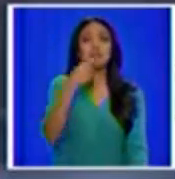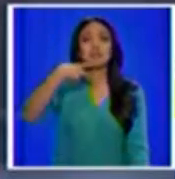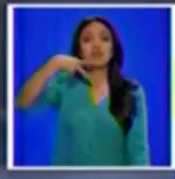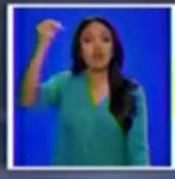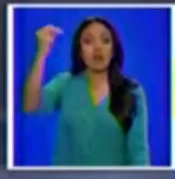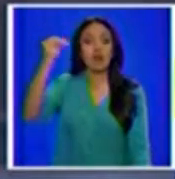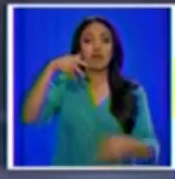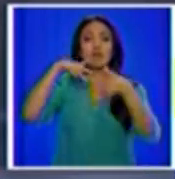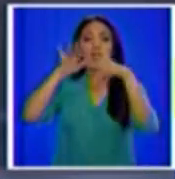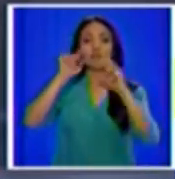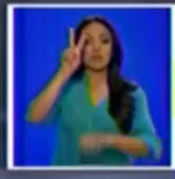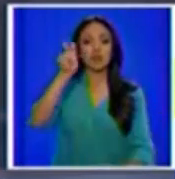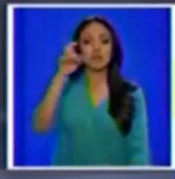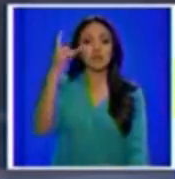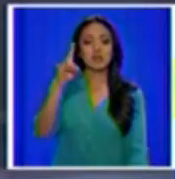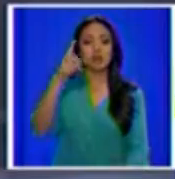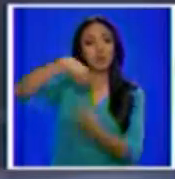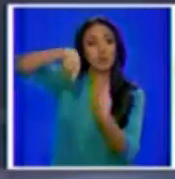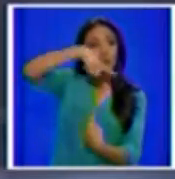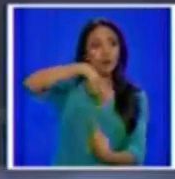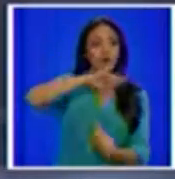y que volverá cuando haya garantías.